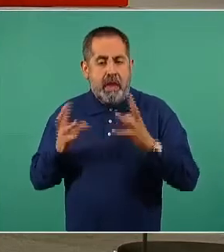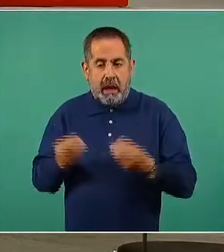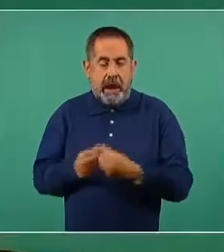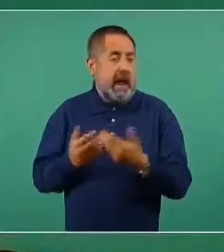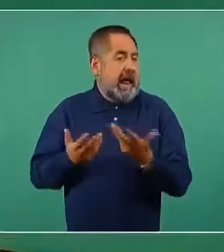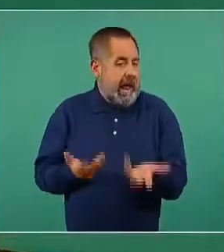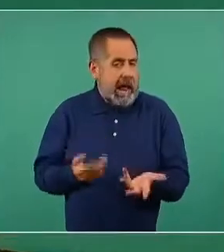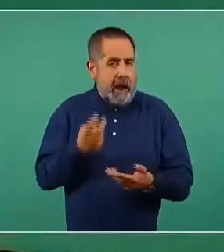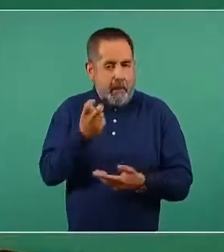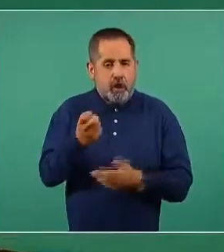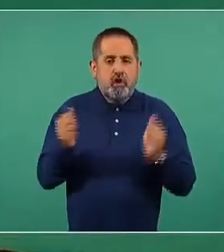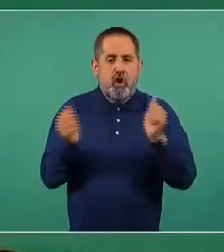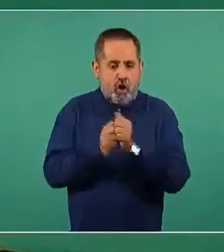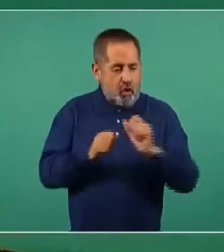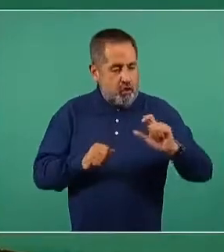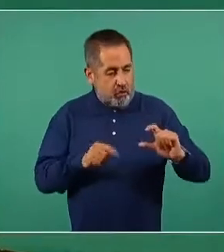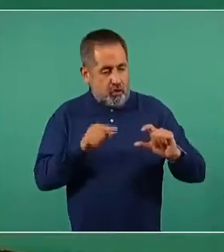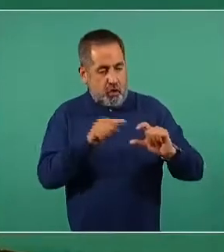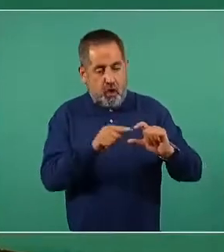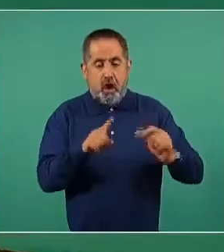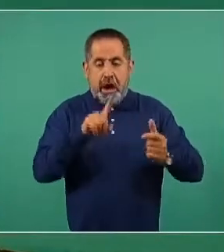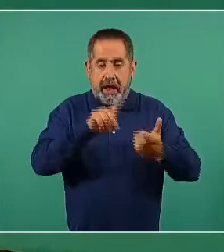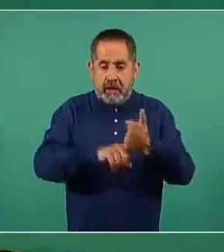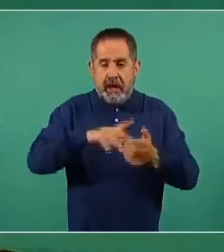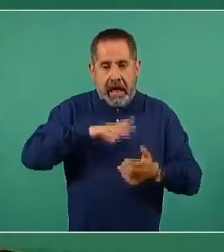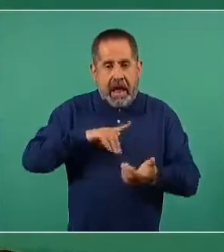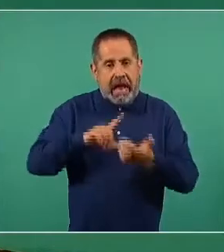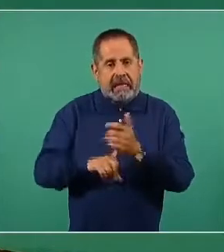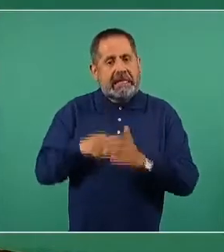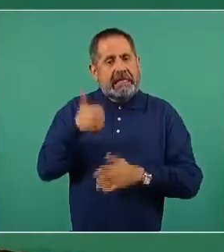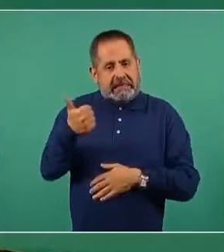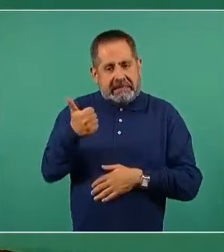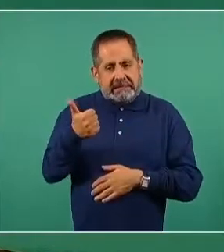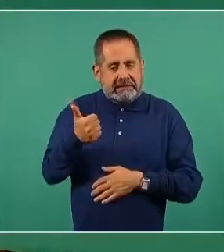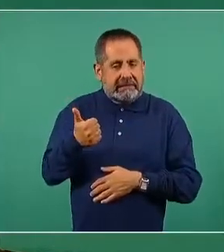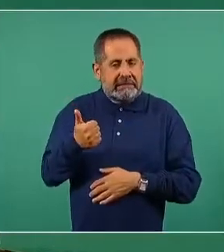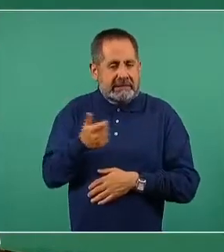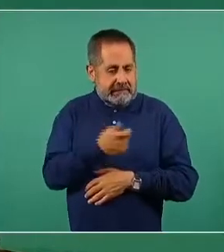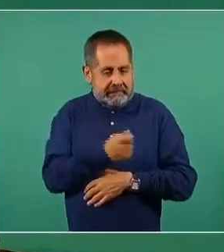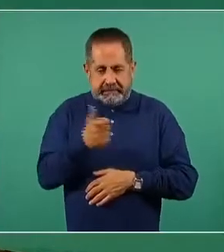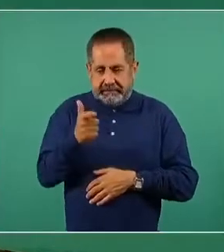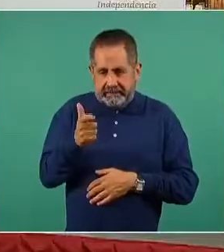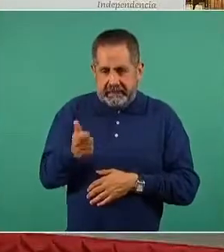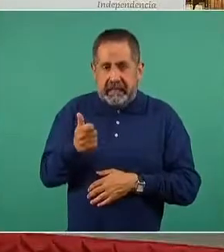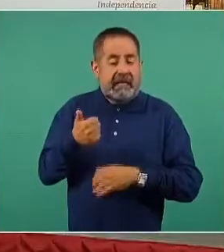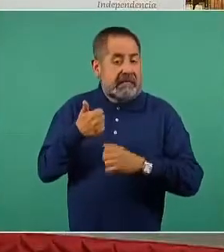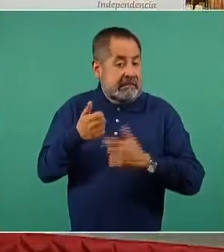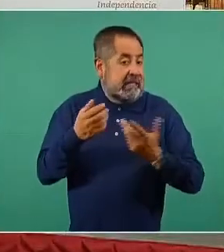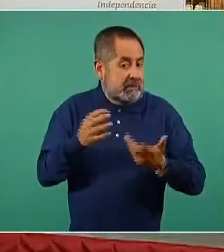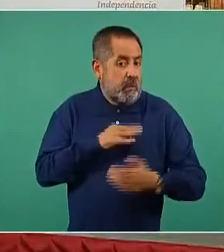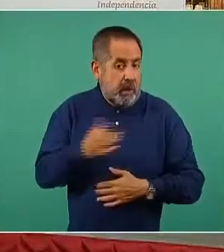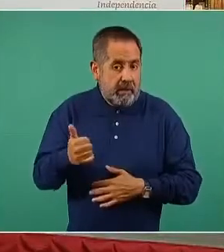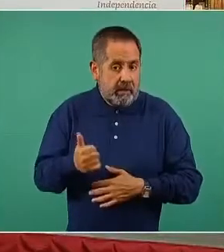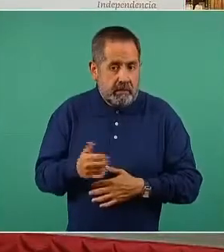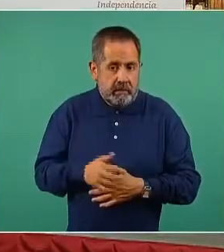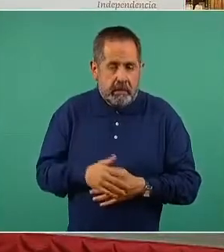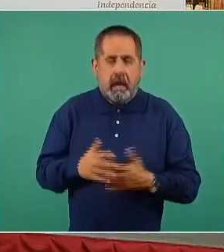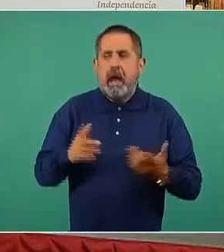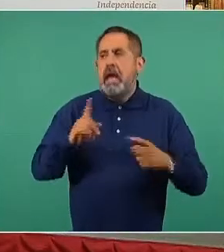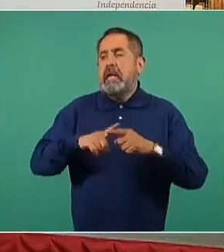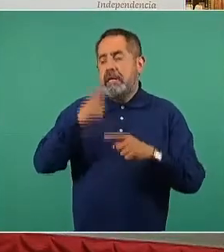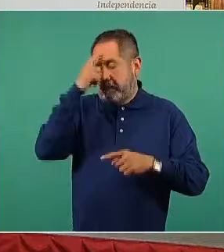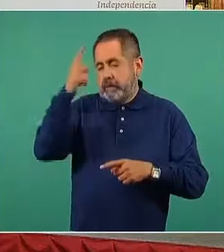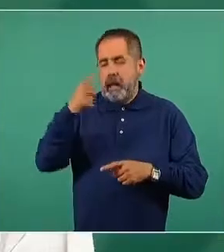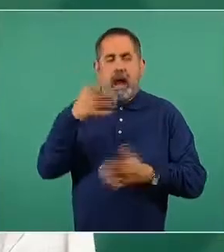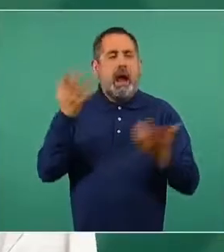ya ahora considerando viales de 6 dosis. Entonces, ignoramos de dónde salió, bueno, ahora sabemos de dónde